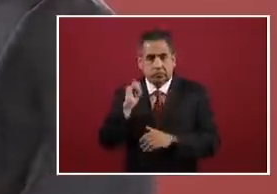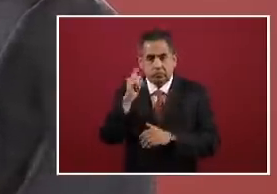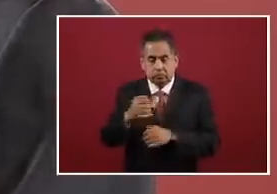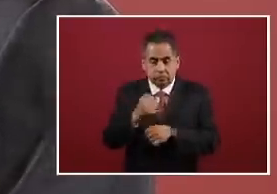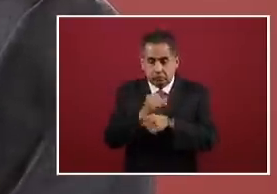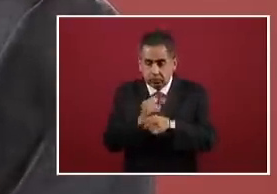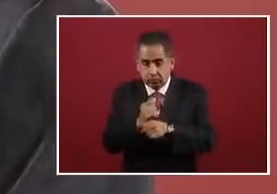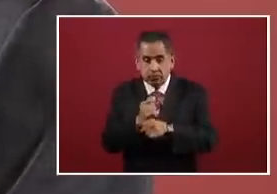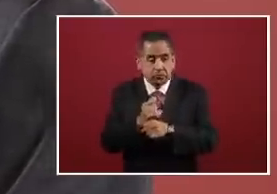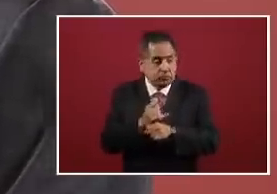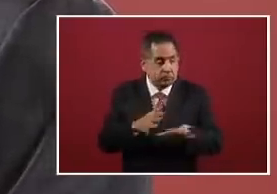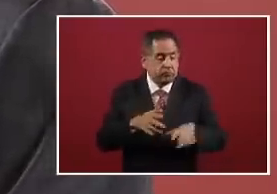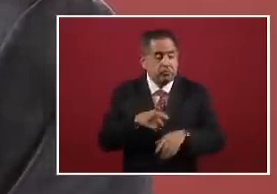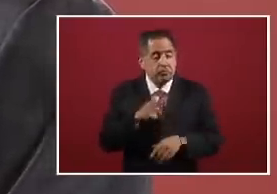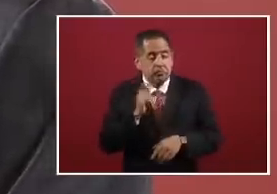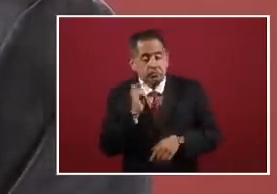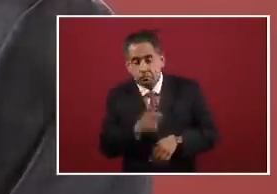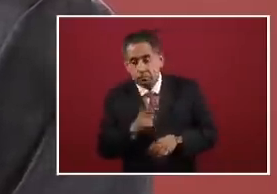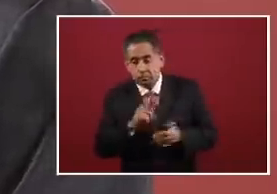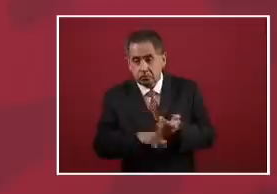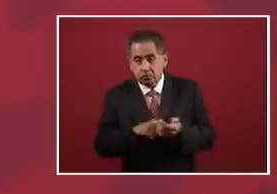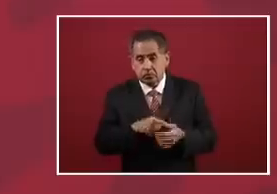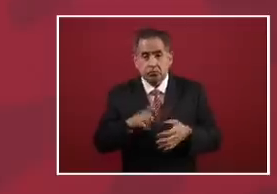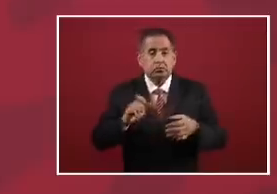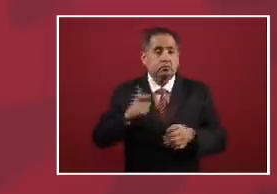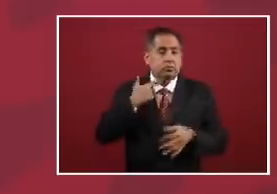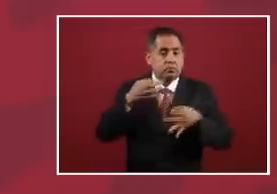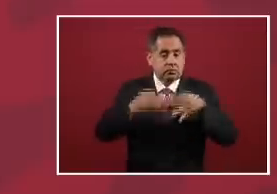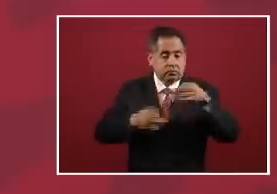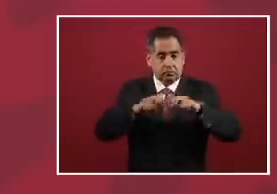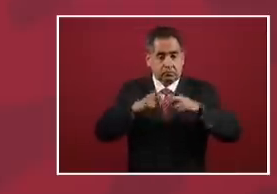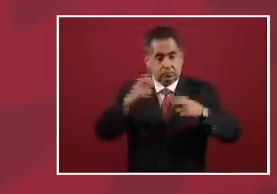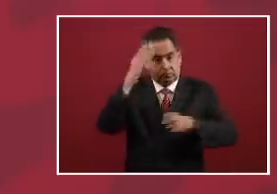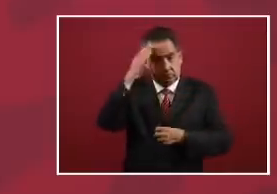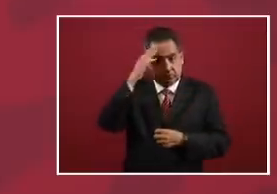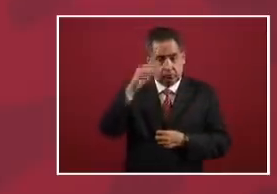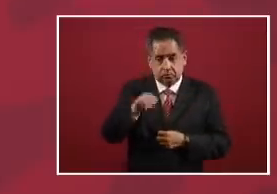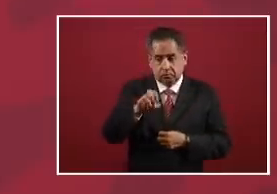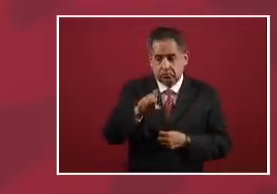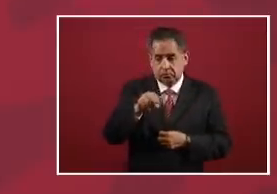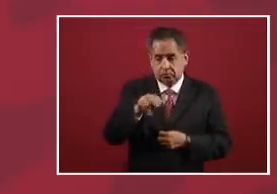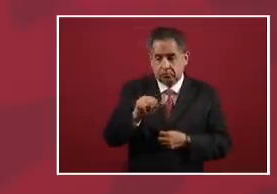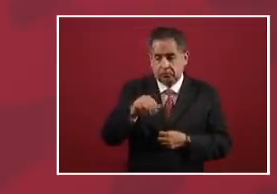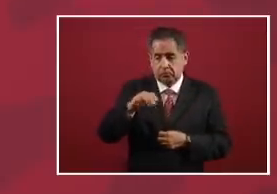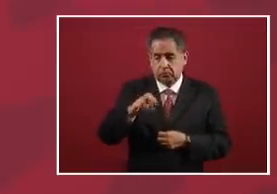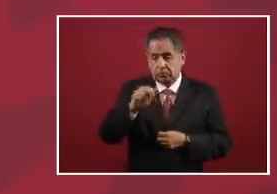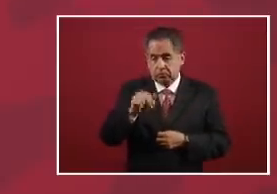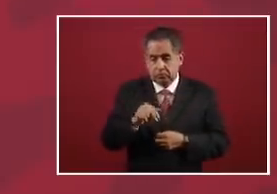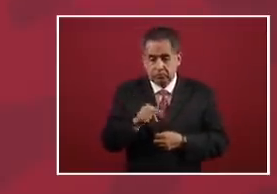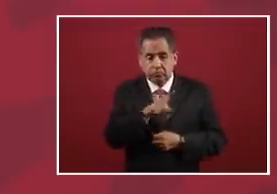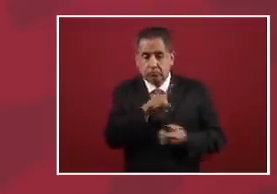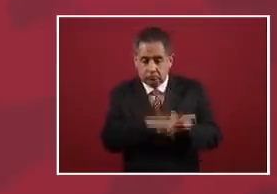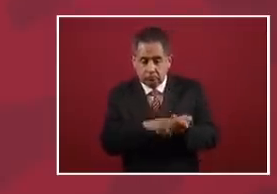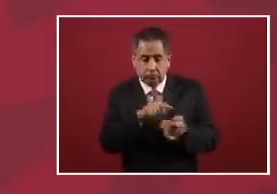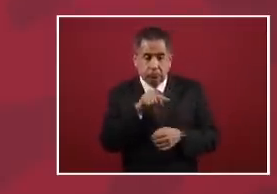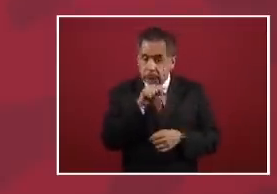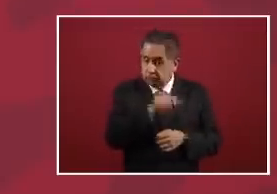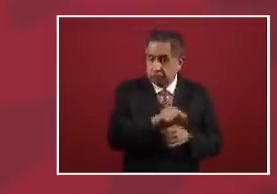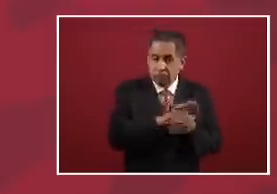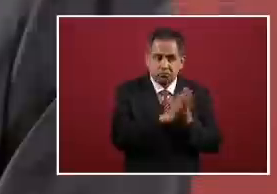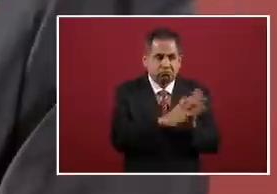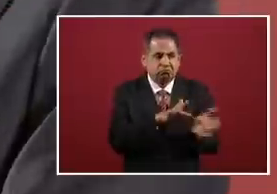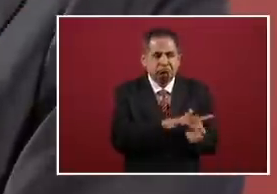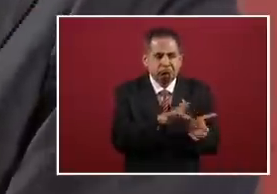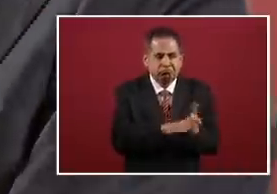información de que el ministro Medina Mora haya